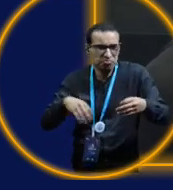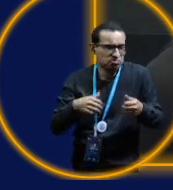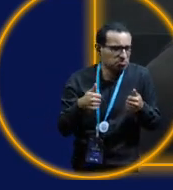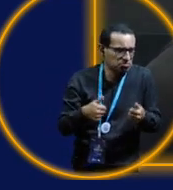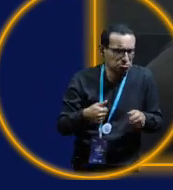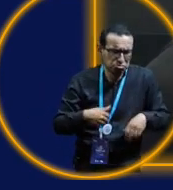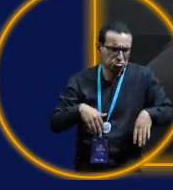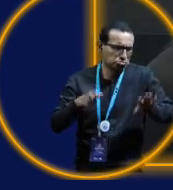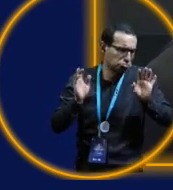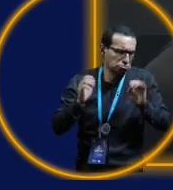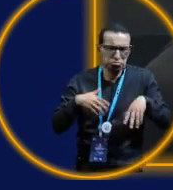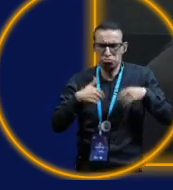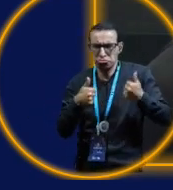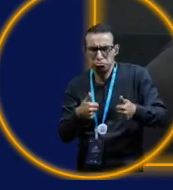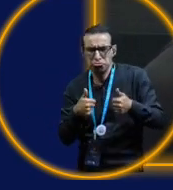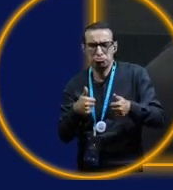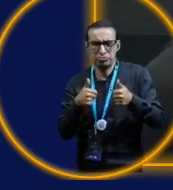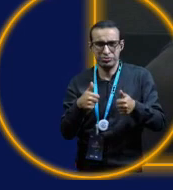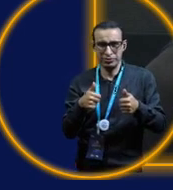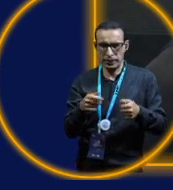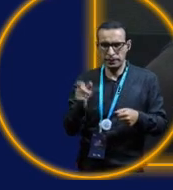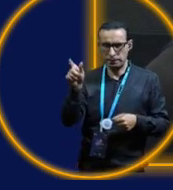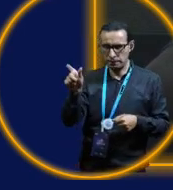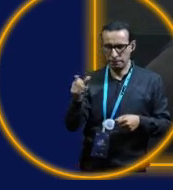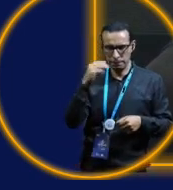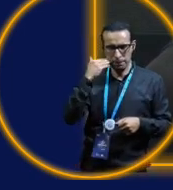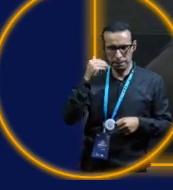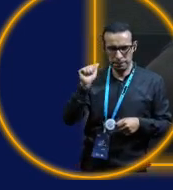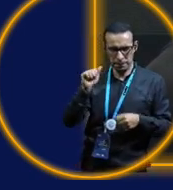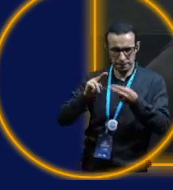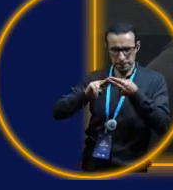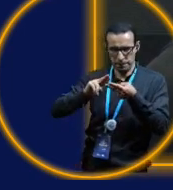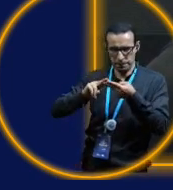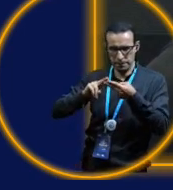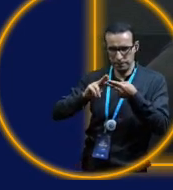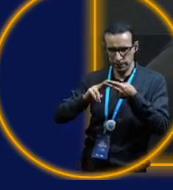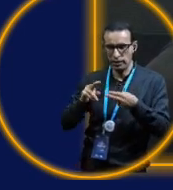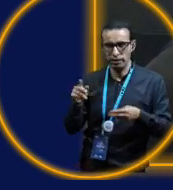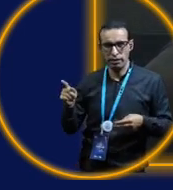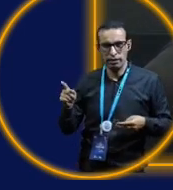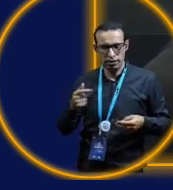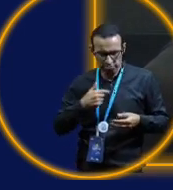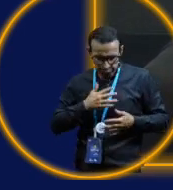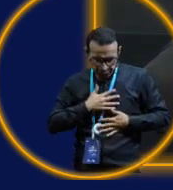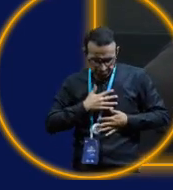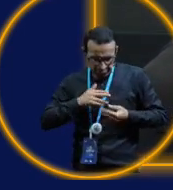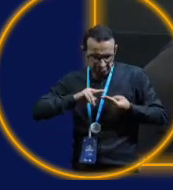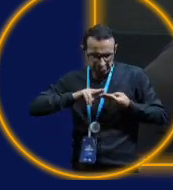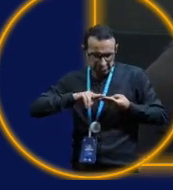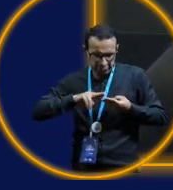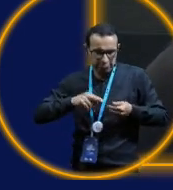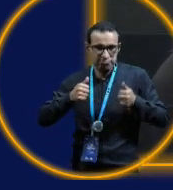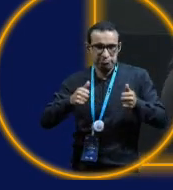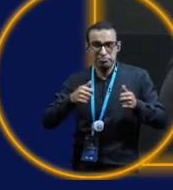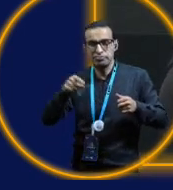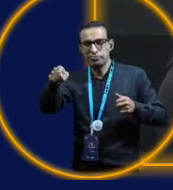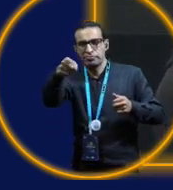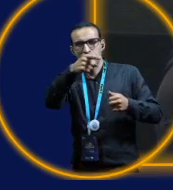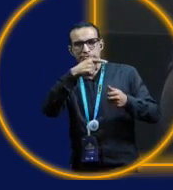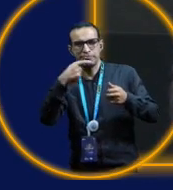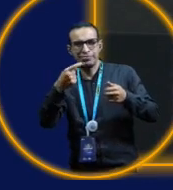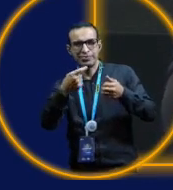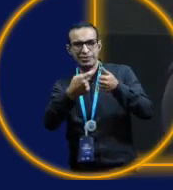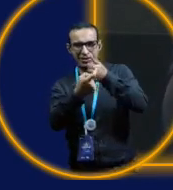eh es increíble ella es ella sabe cuánto vale entonces la gente la puede ver y decir Ella es una